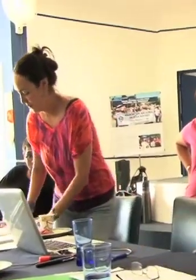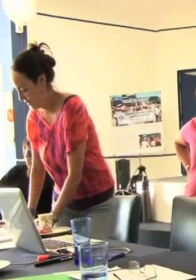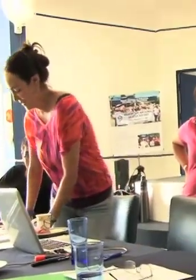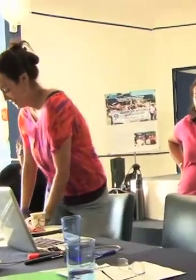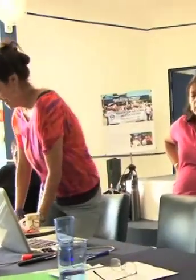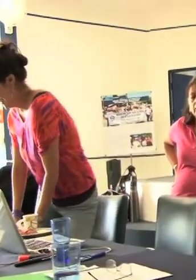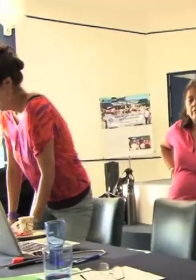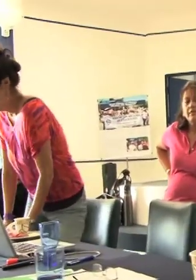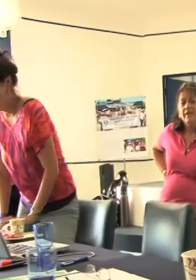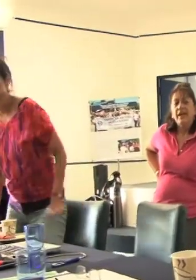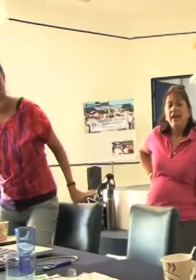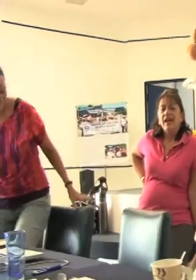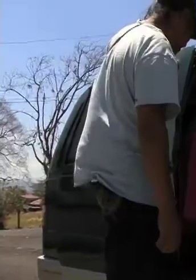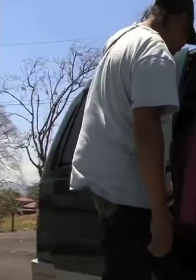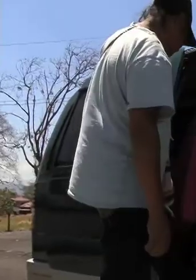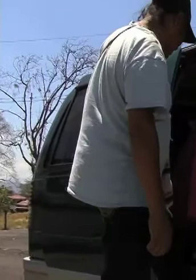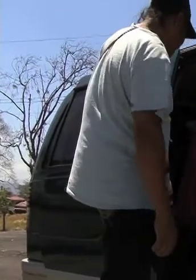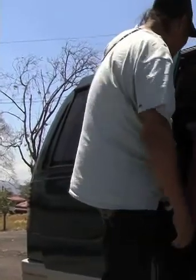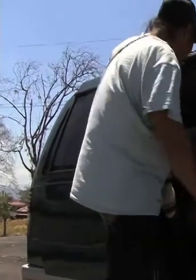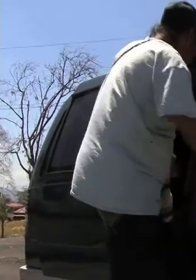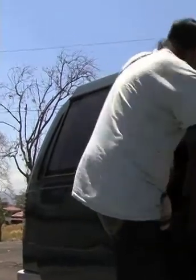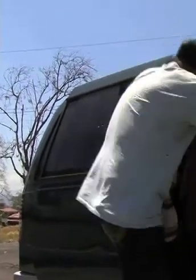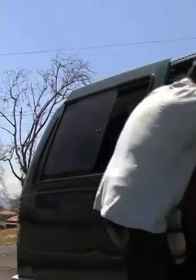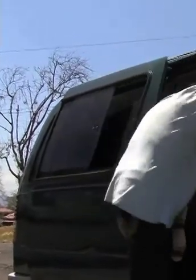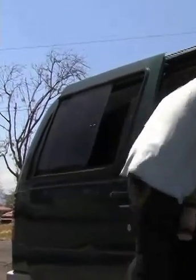Me pongo más nervioso y yo creo que...